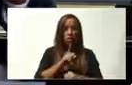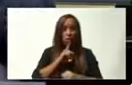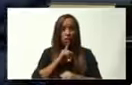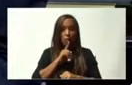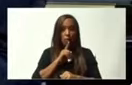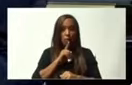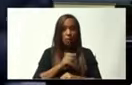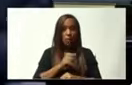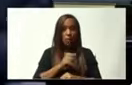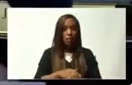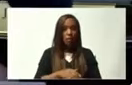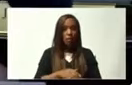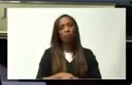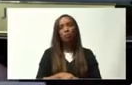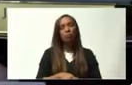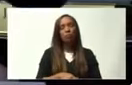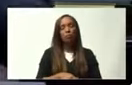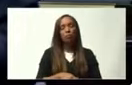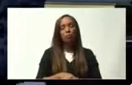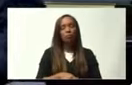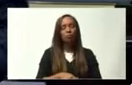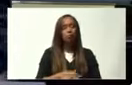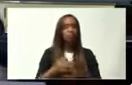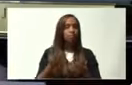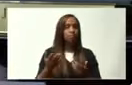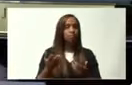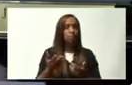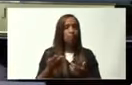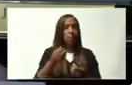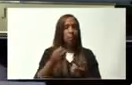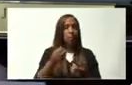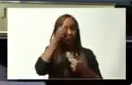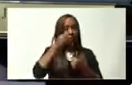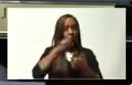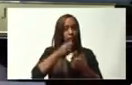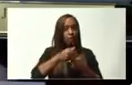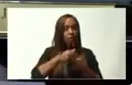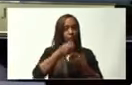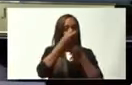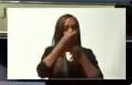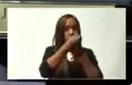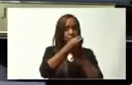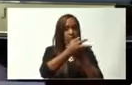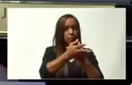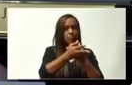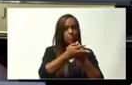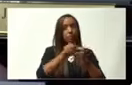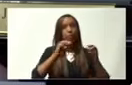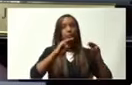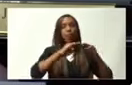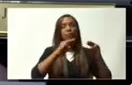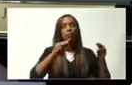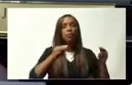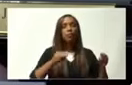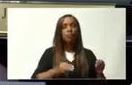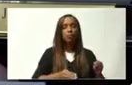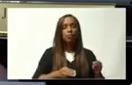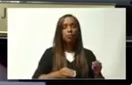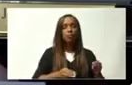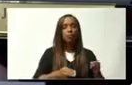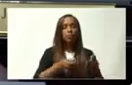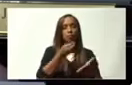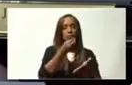pues perfecto. Al ministro de Hacienda le dije que no es así, que están engañando a los dominicanos